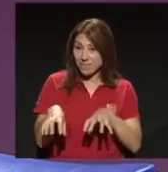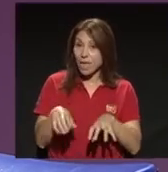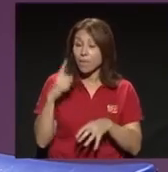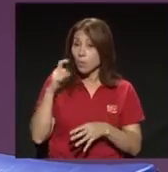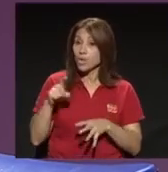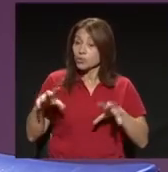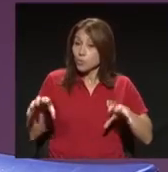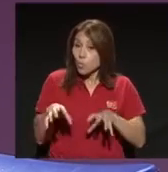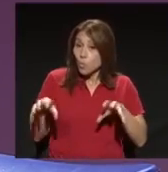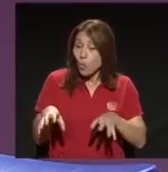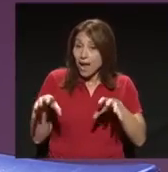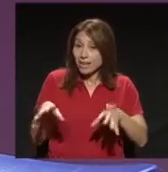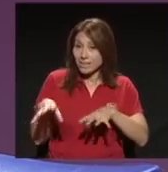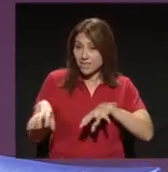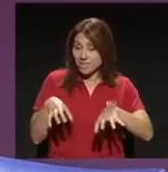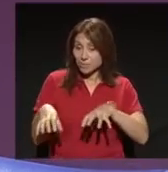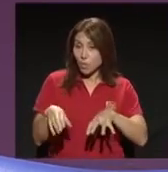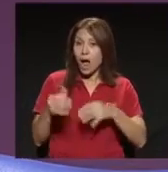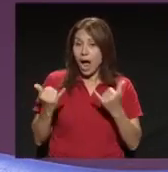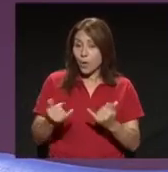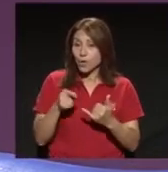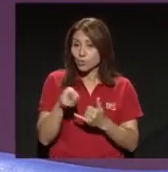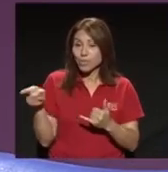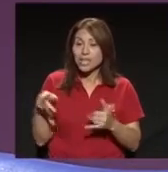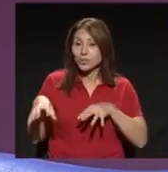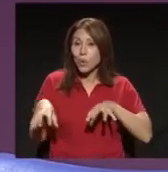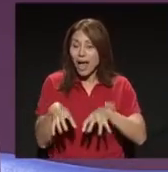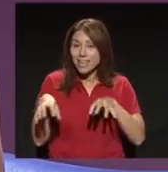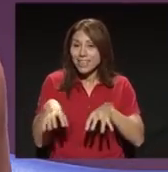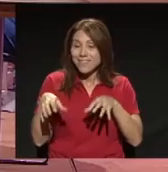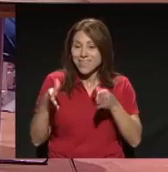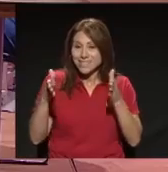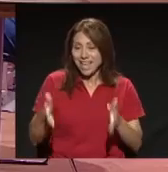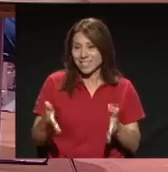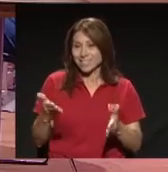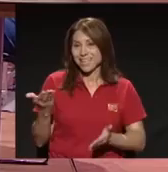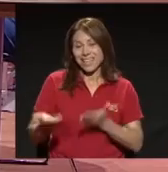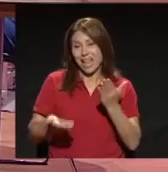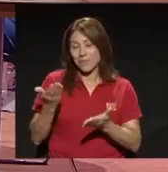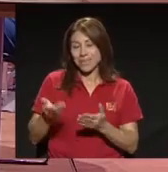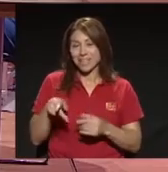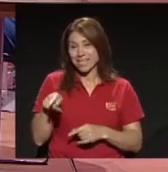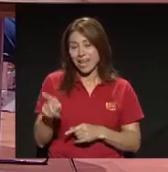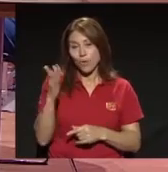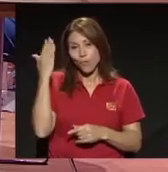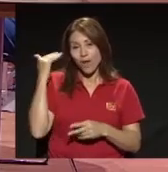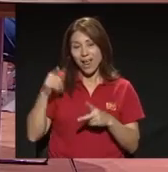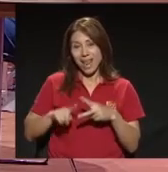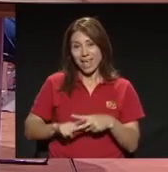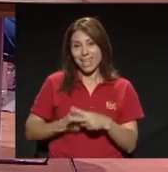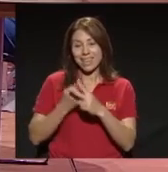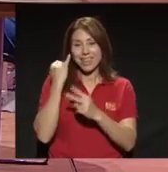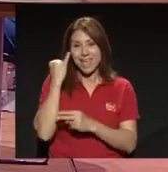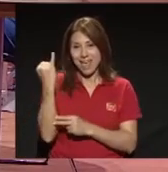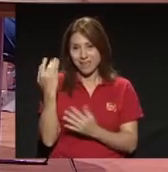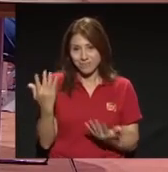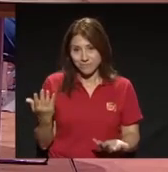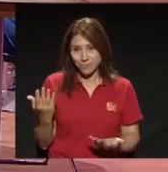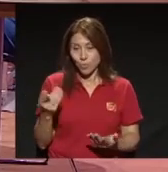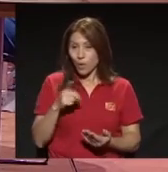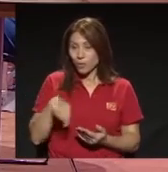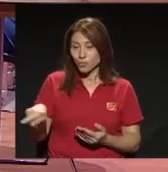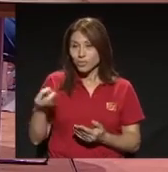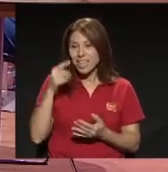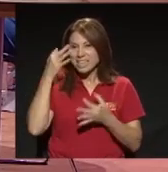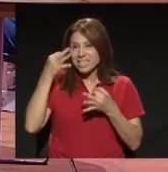ahora ustedes son activistas y posiblemente en esa no fue la idea en principio cuando ustedes deciden traer al